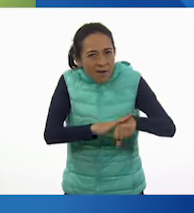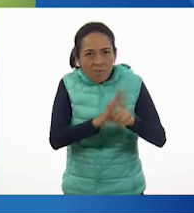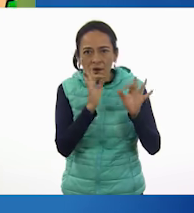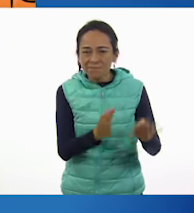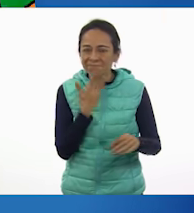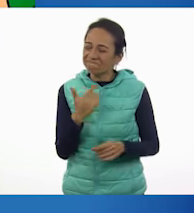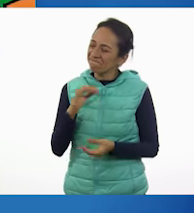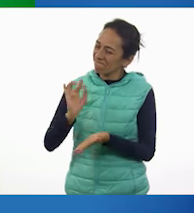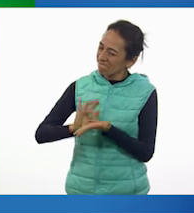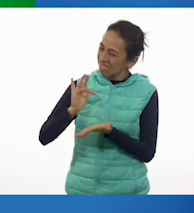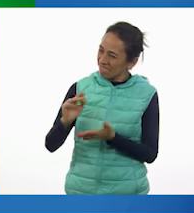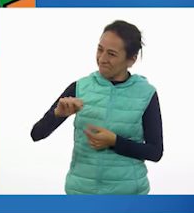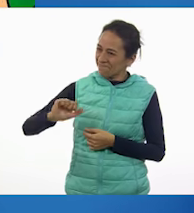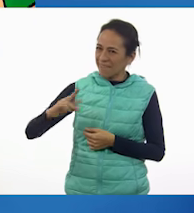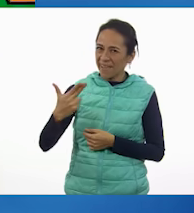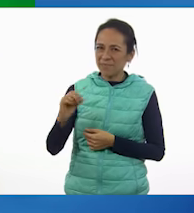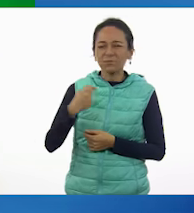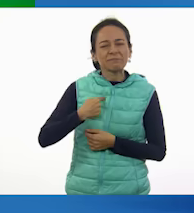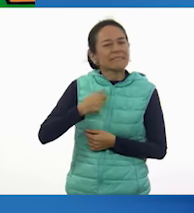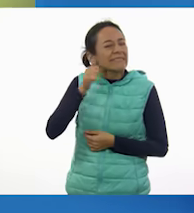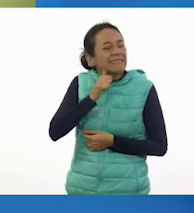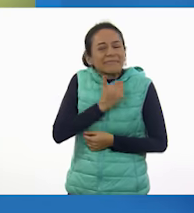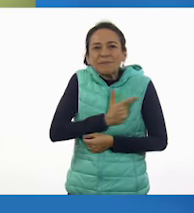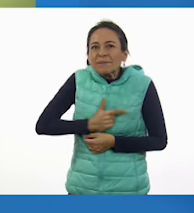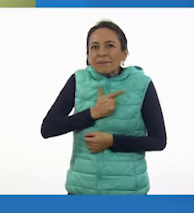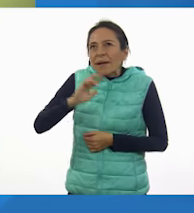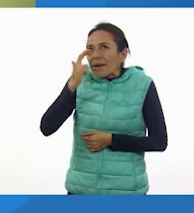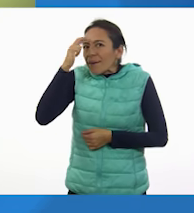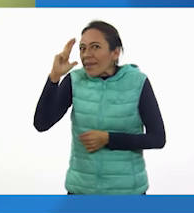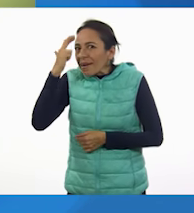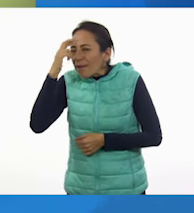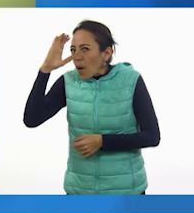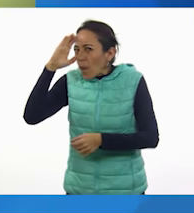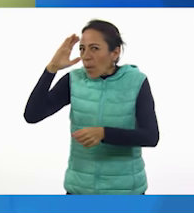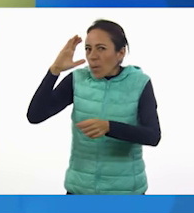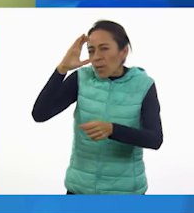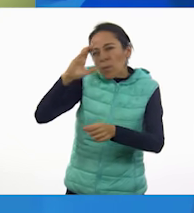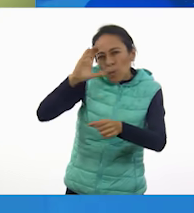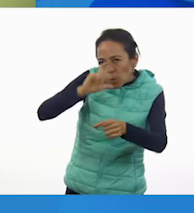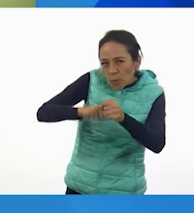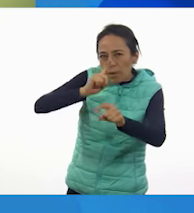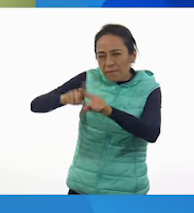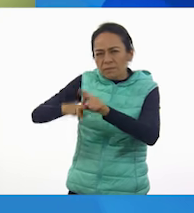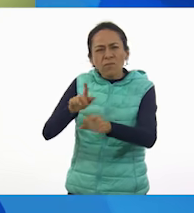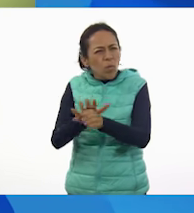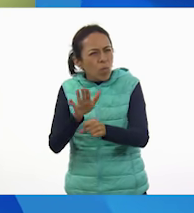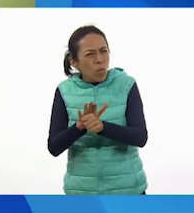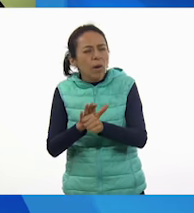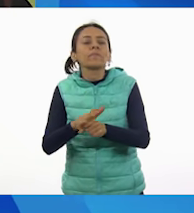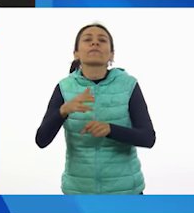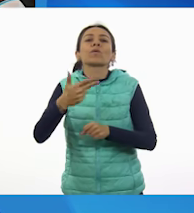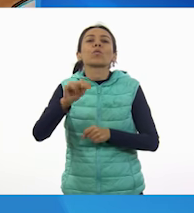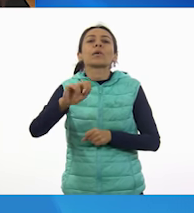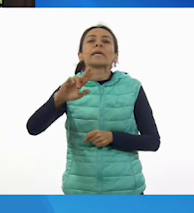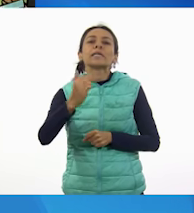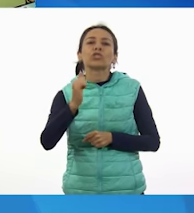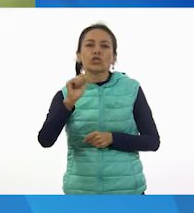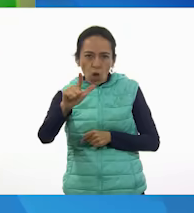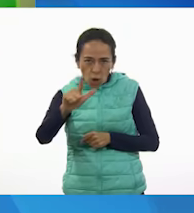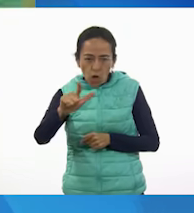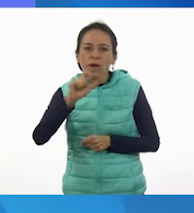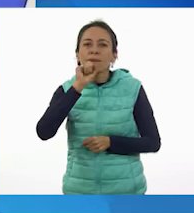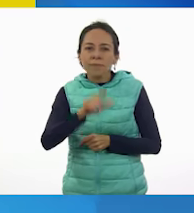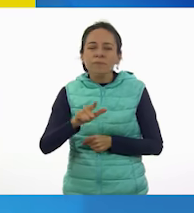otras culturas. ¿Otras culturas? Luis se refiere a que soy de la cultura huichol o huirrarica del estado de Jalisco.